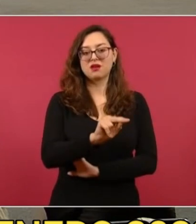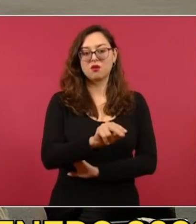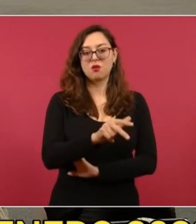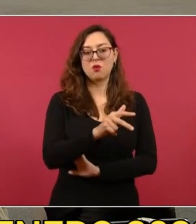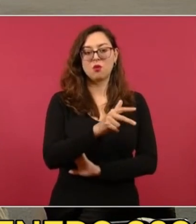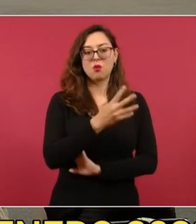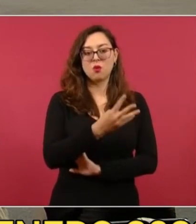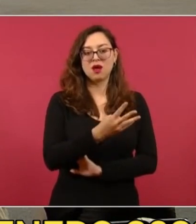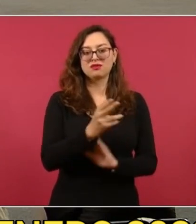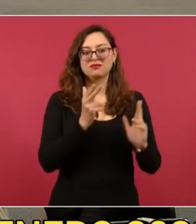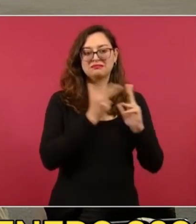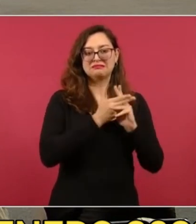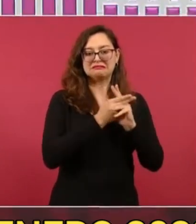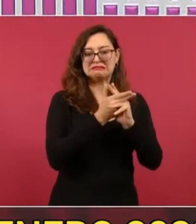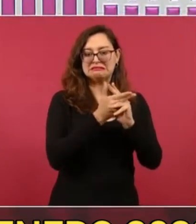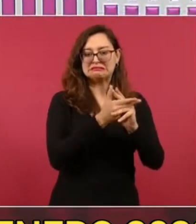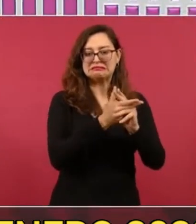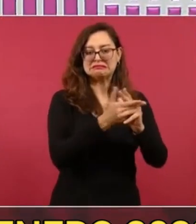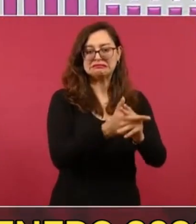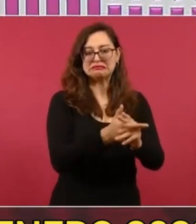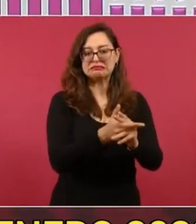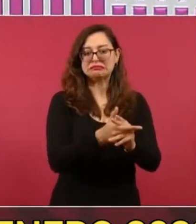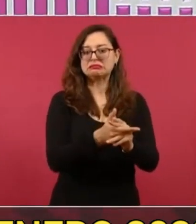homicidios de enero a noviembre,